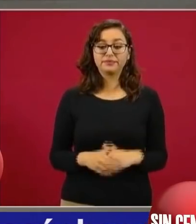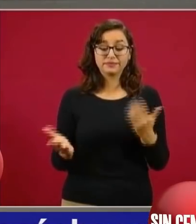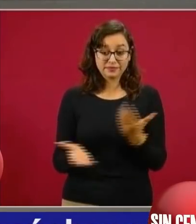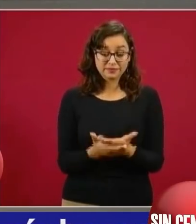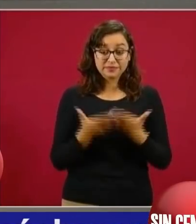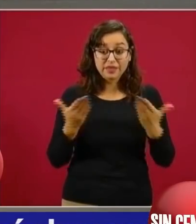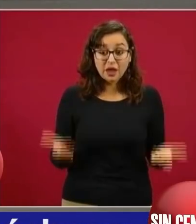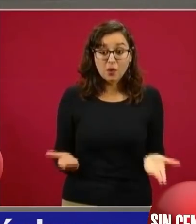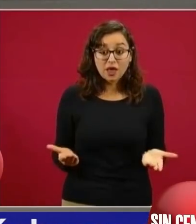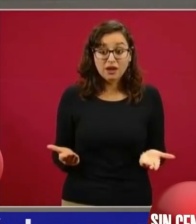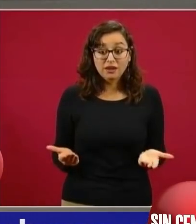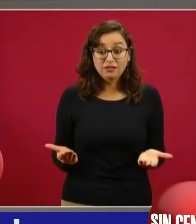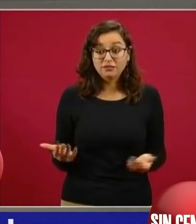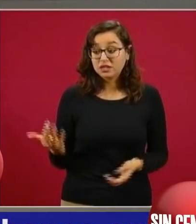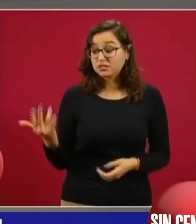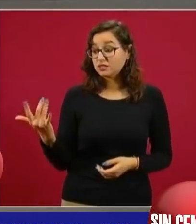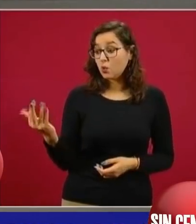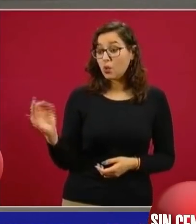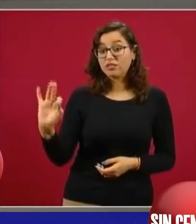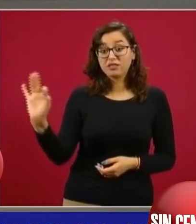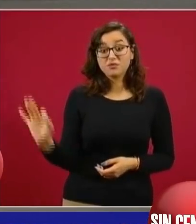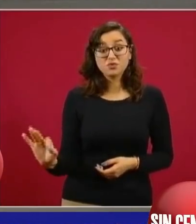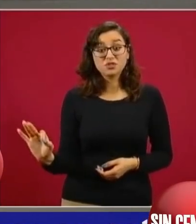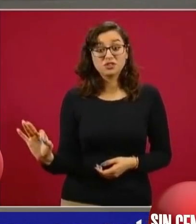ahora la mitad de la energía